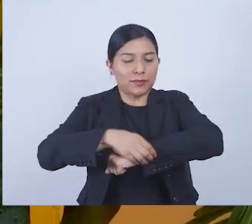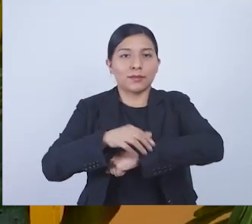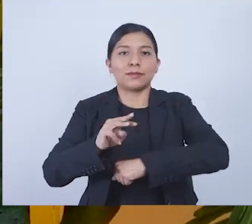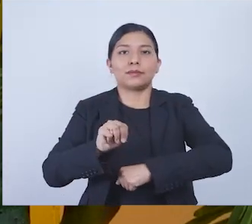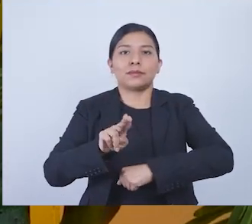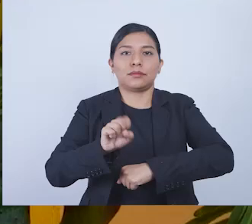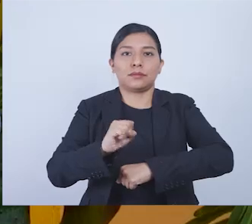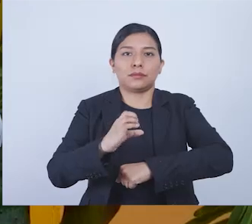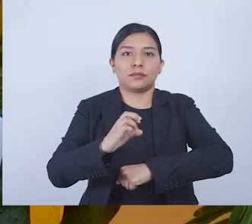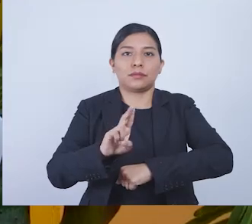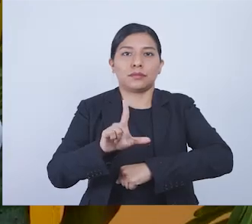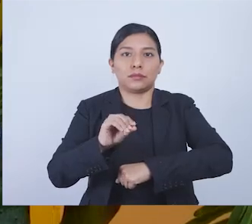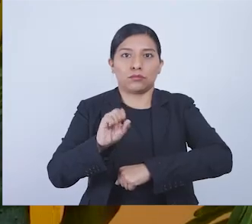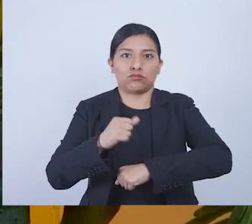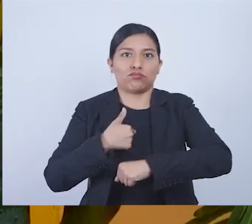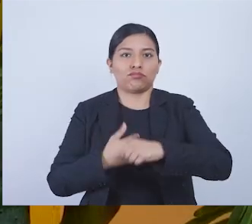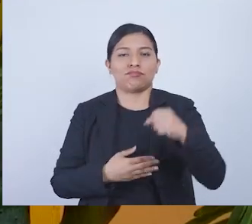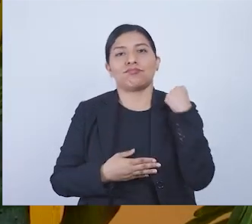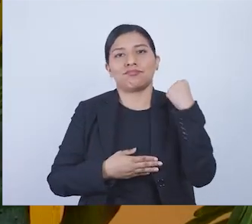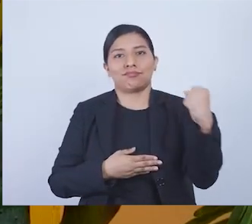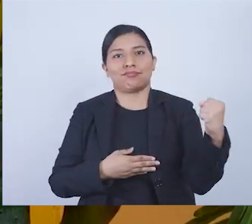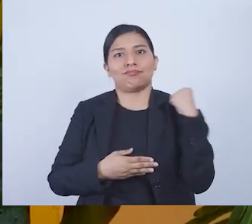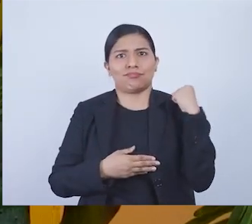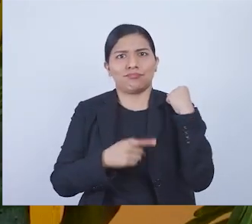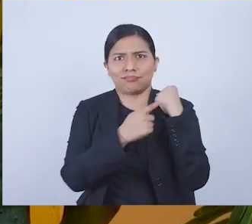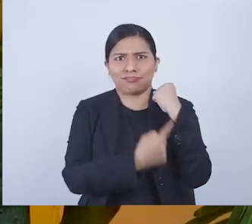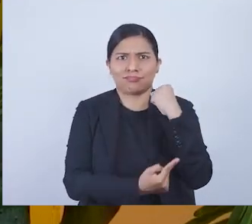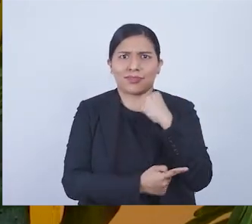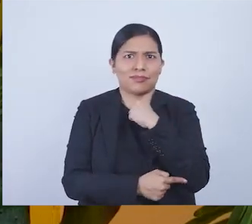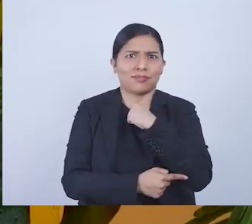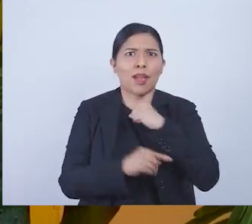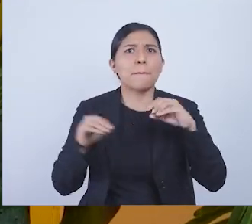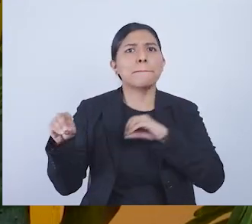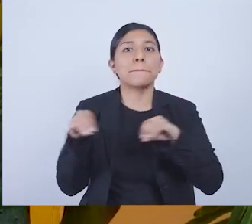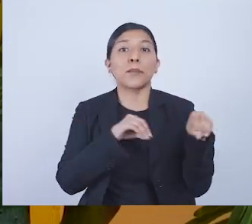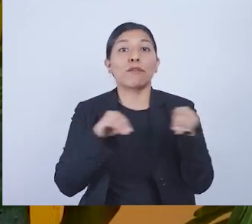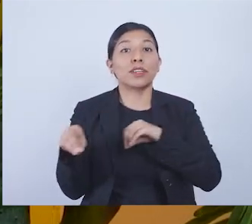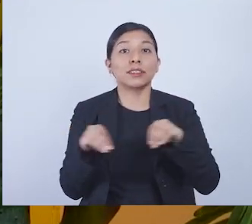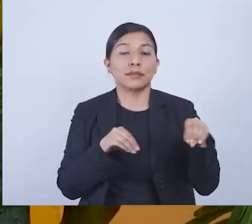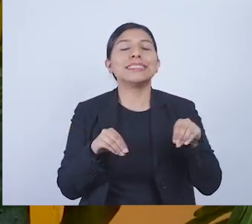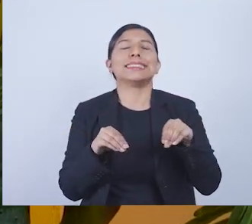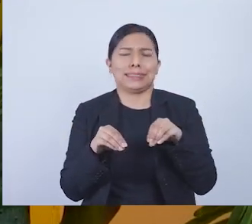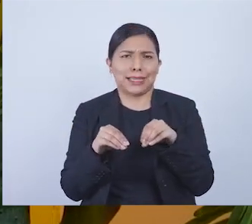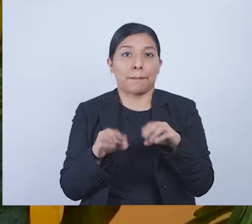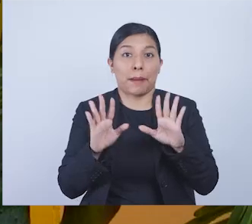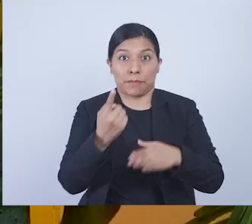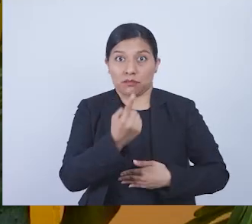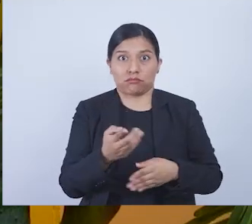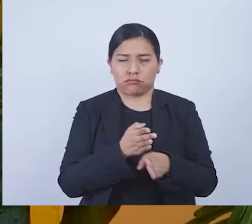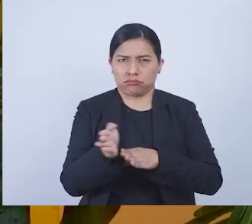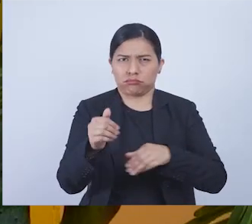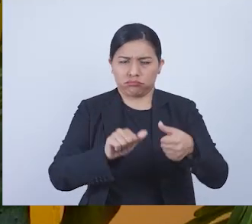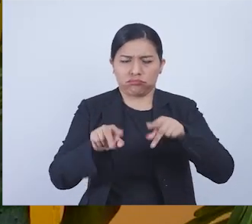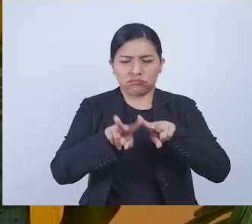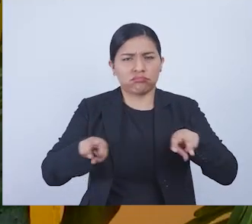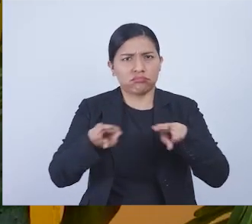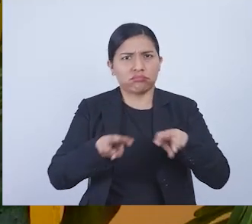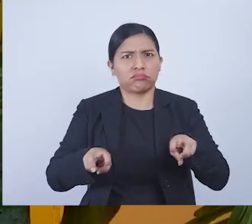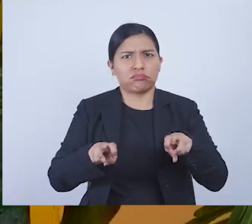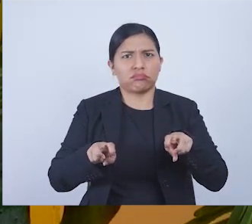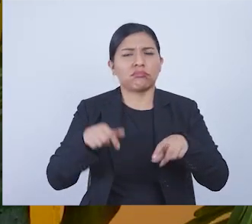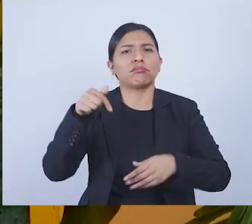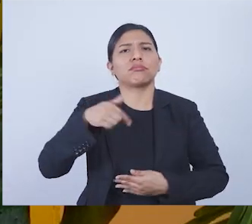son masas que mueven palancas óseas que producen movimiento. Sí, pero los científicos han avanzado mucho y ahora